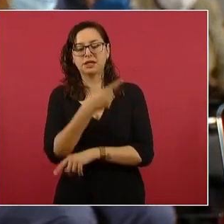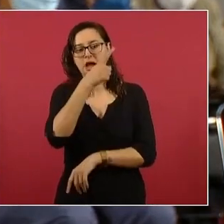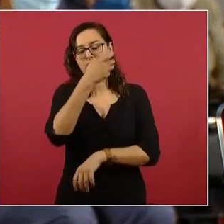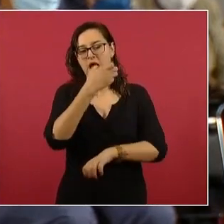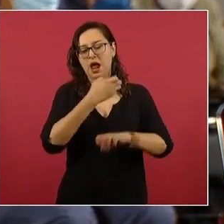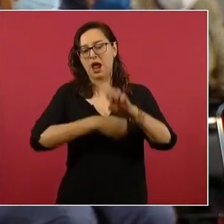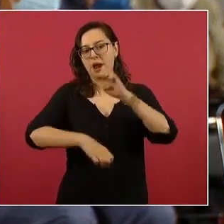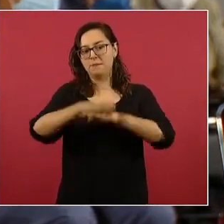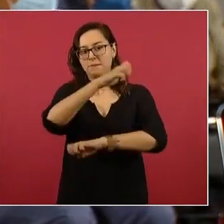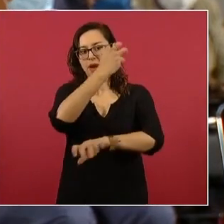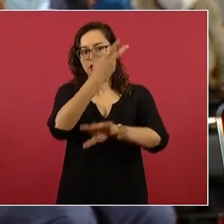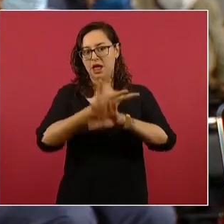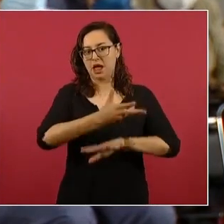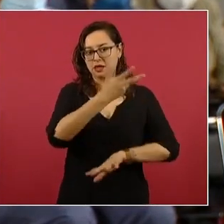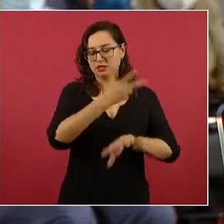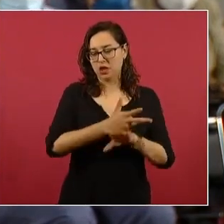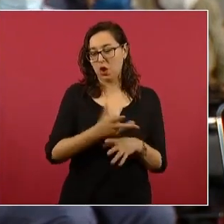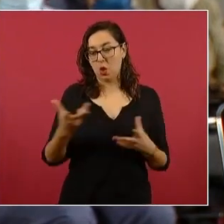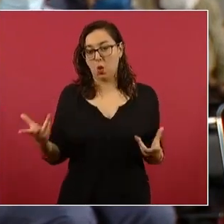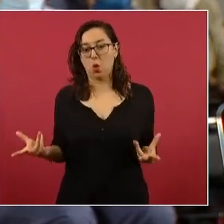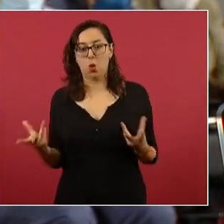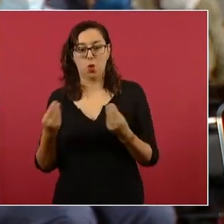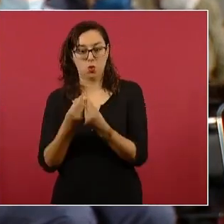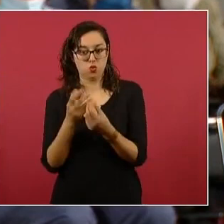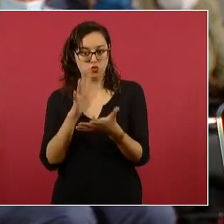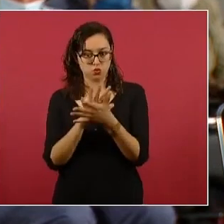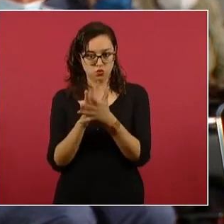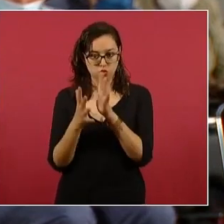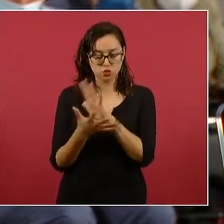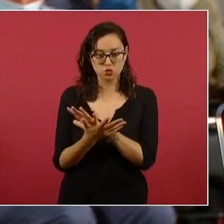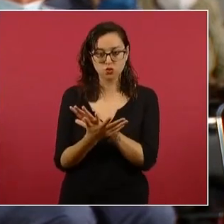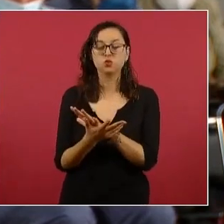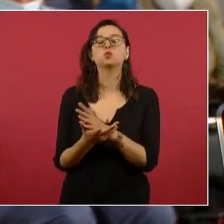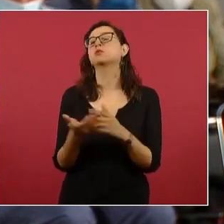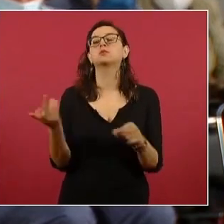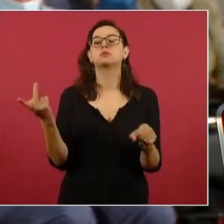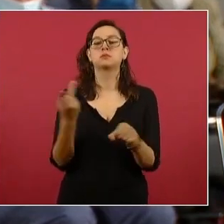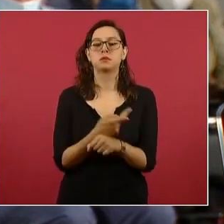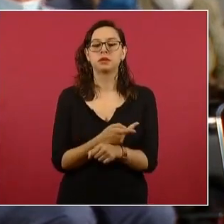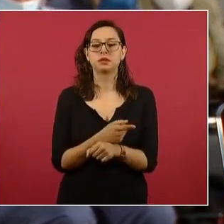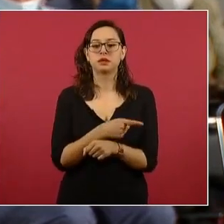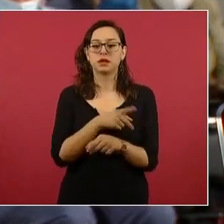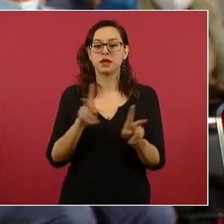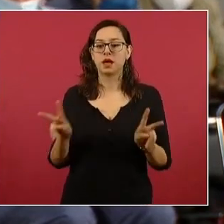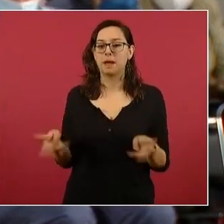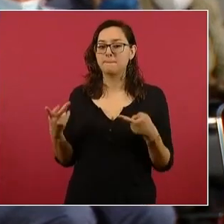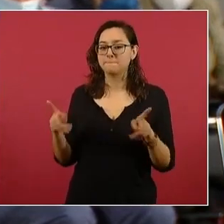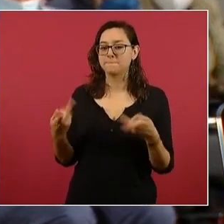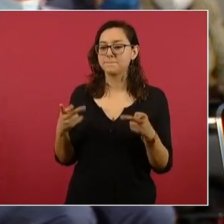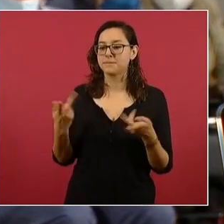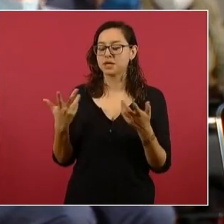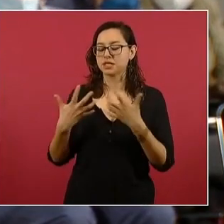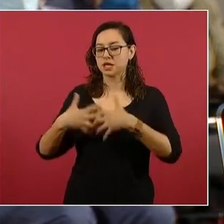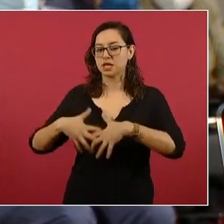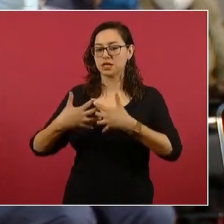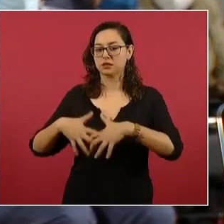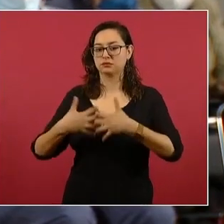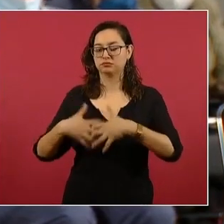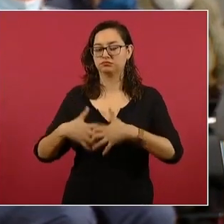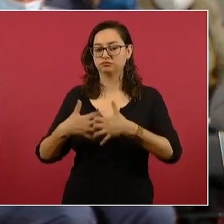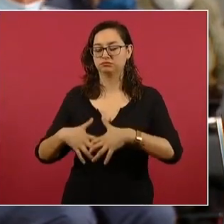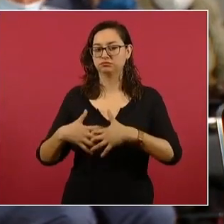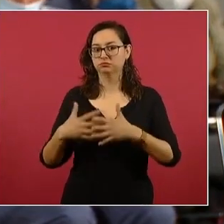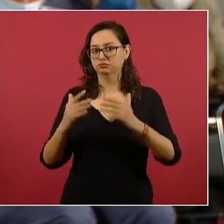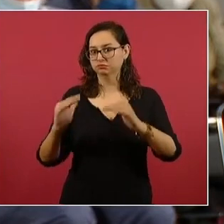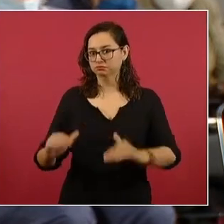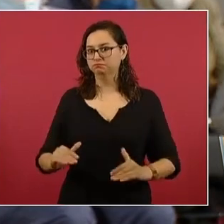estadounidense de nombre Arrayet Corporation. Esta empresa supuestamente le vendió un equipo de avanzada a uno de los